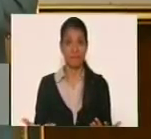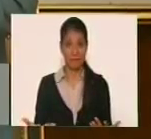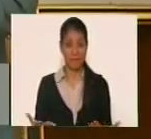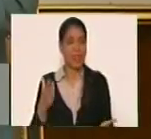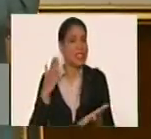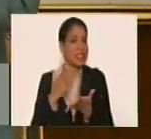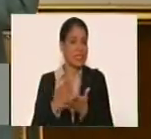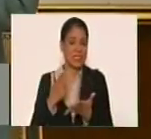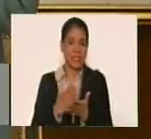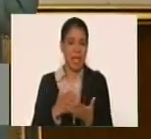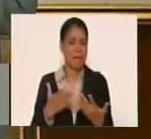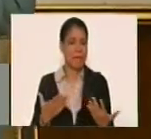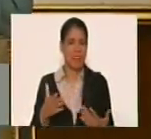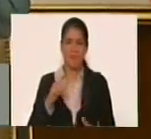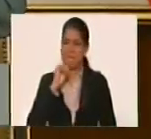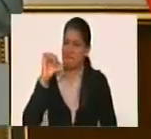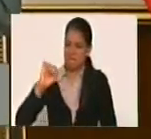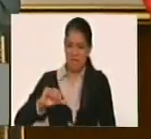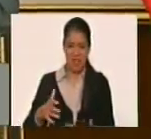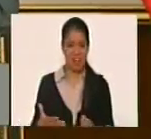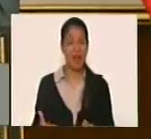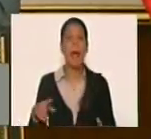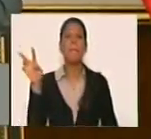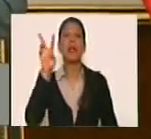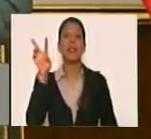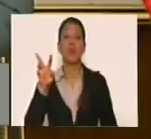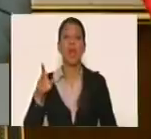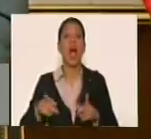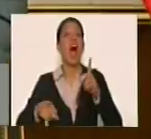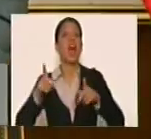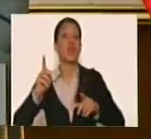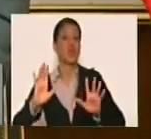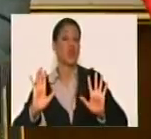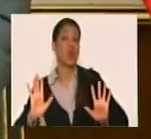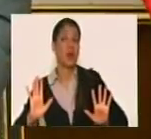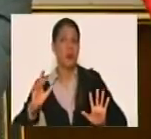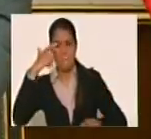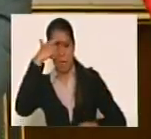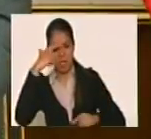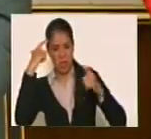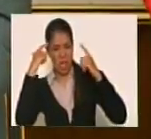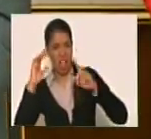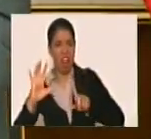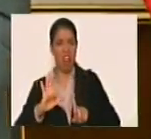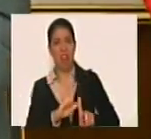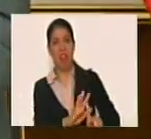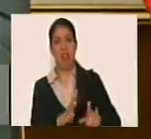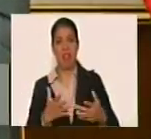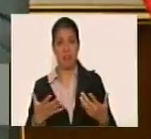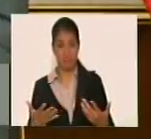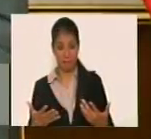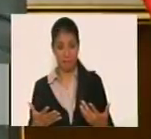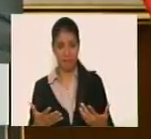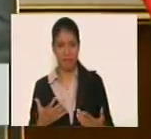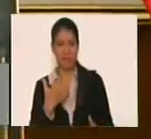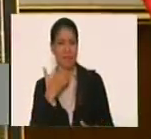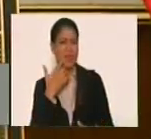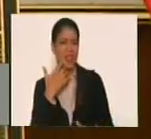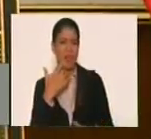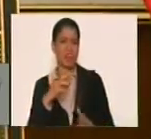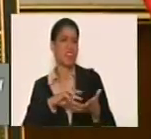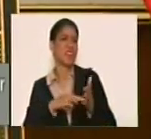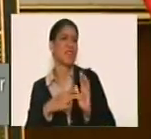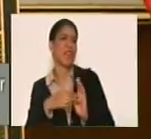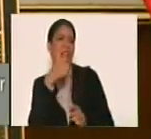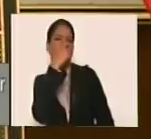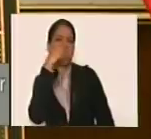Siempre ha habido esos intentos de excluir. Toda la exclusión acumulada tiene que ver con desprecio por el